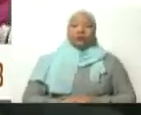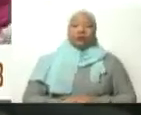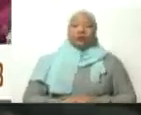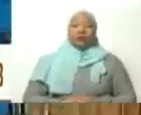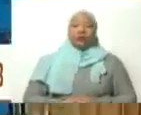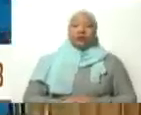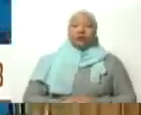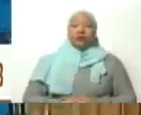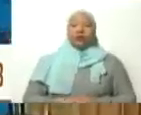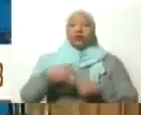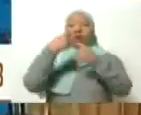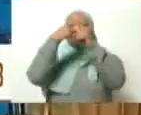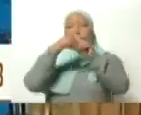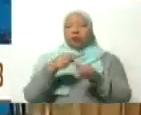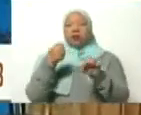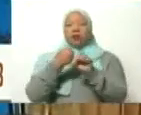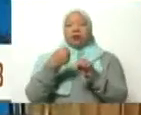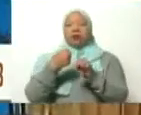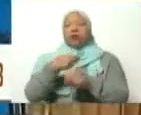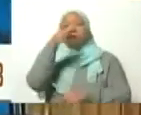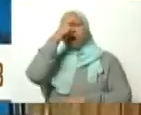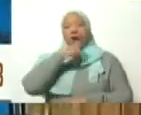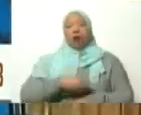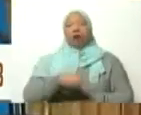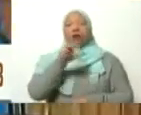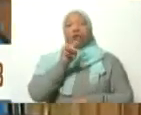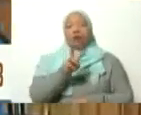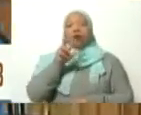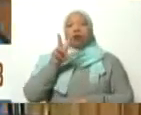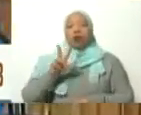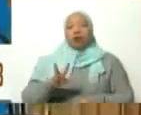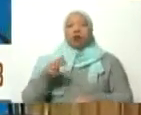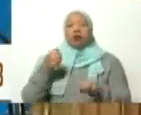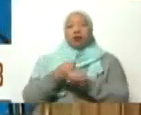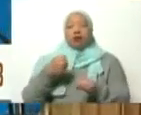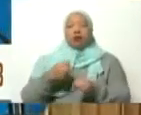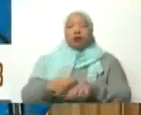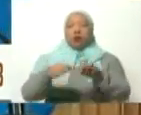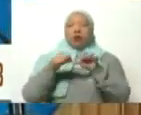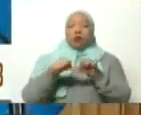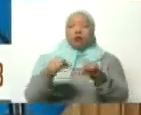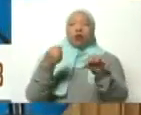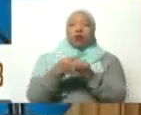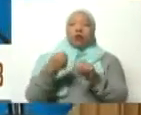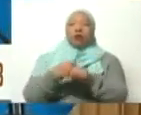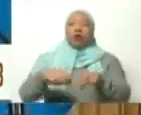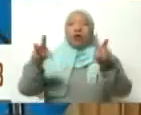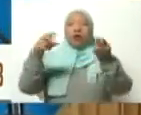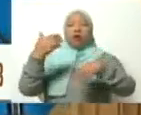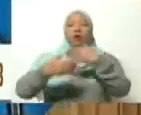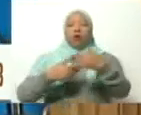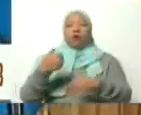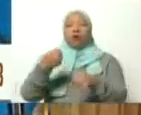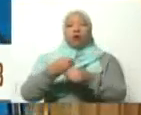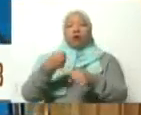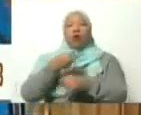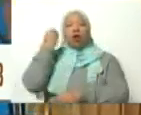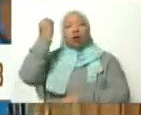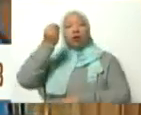Este presupuesto para el año 2023 se enmarca en una nueva etapa de transición